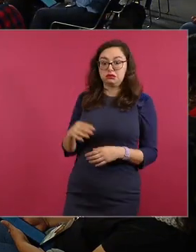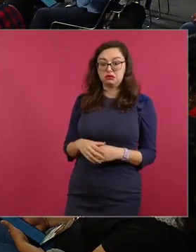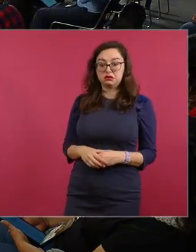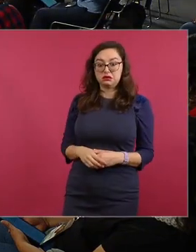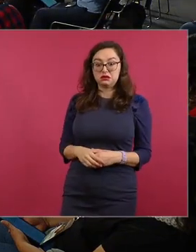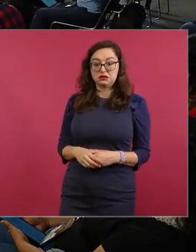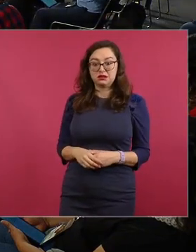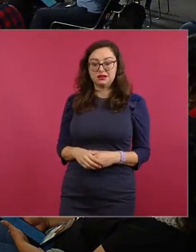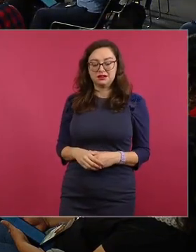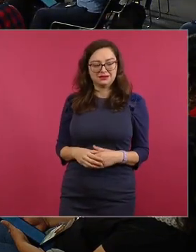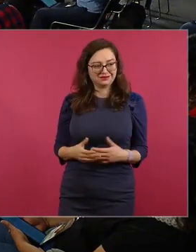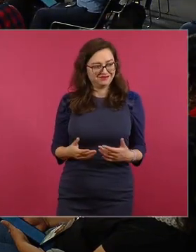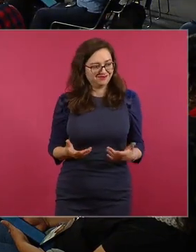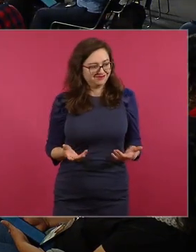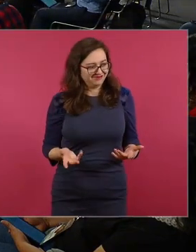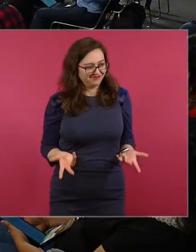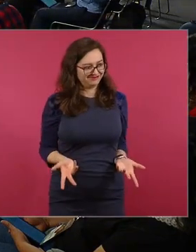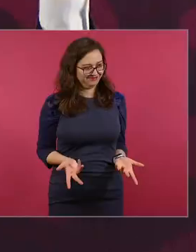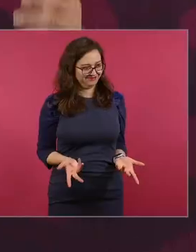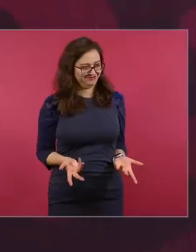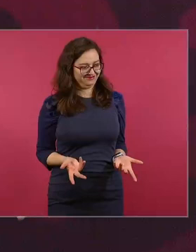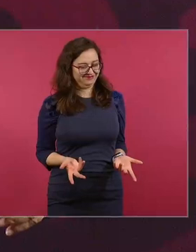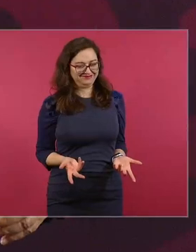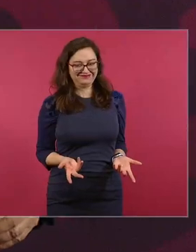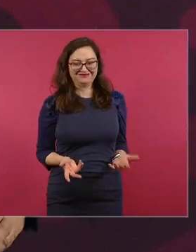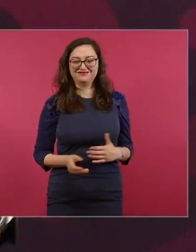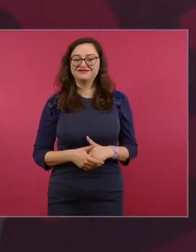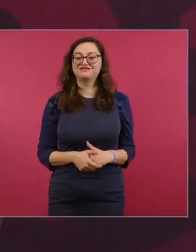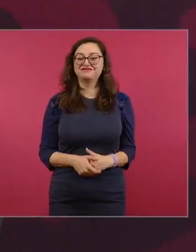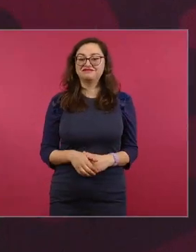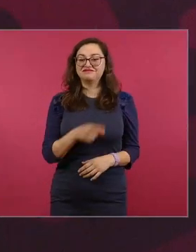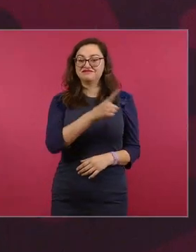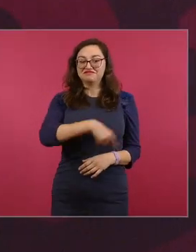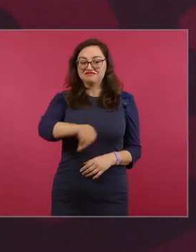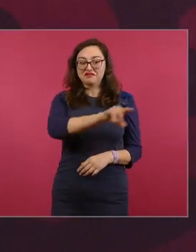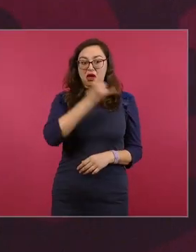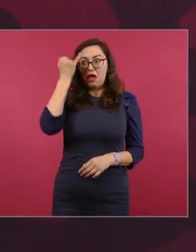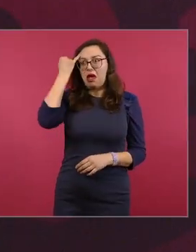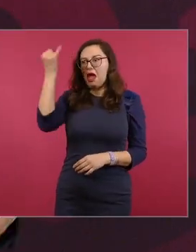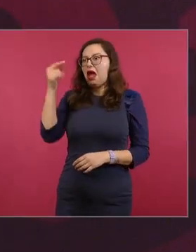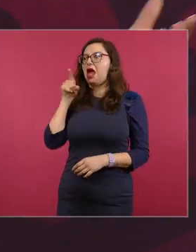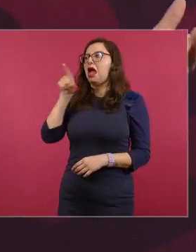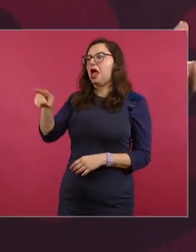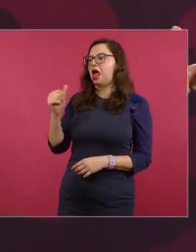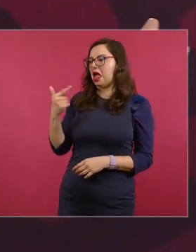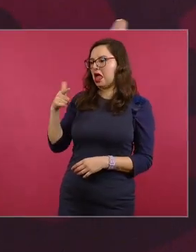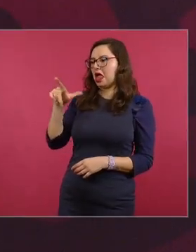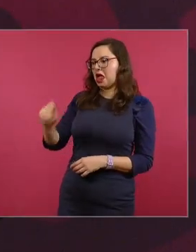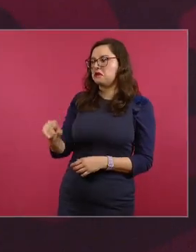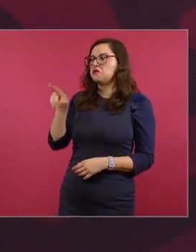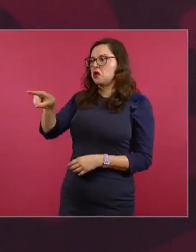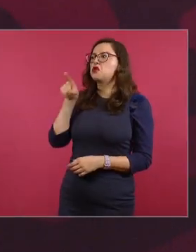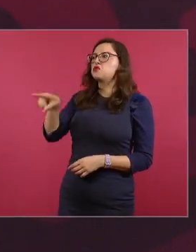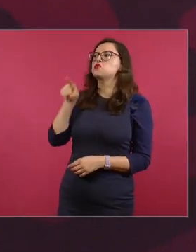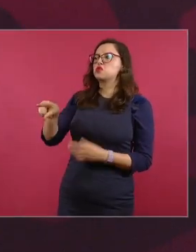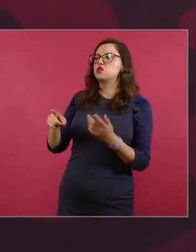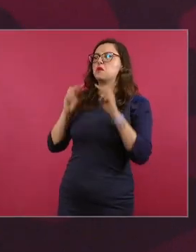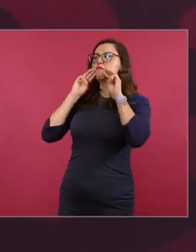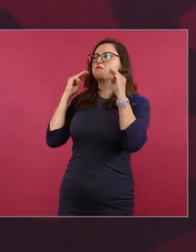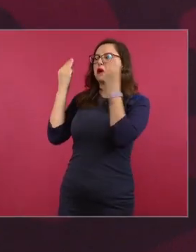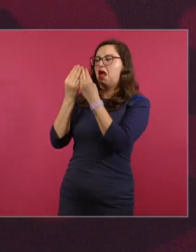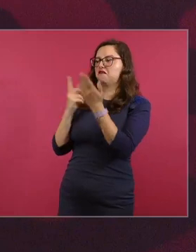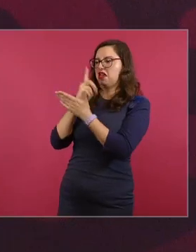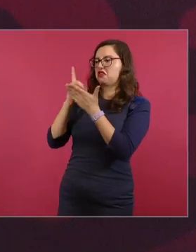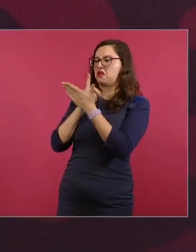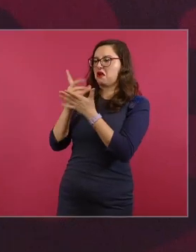Echan a andar toda una campaña. AMLO, presidente narco. A ver, ¿dónde están